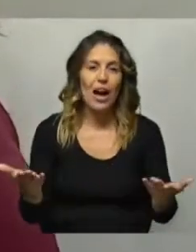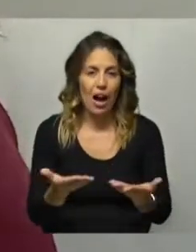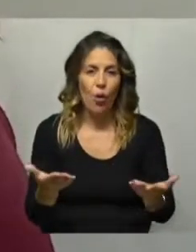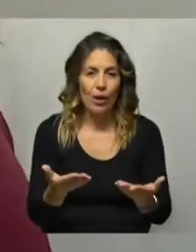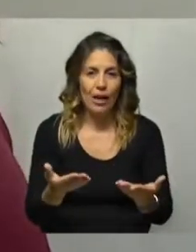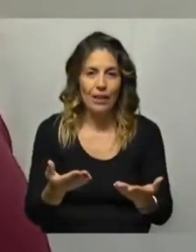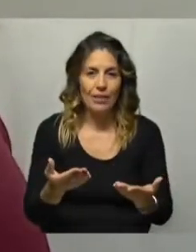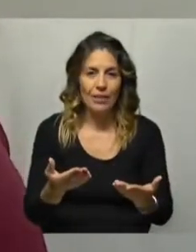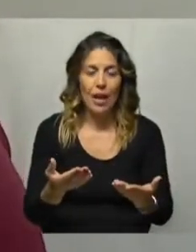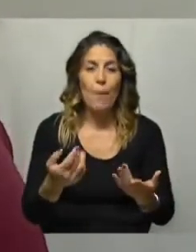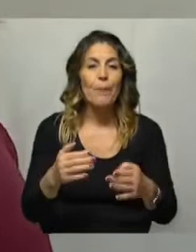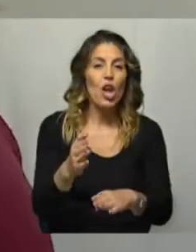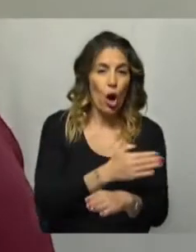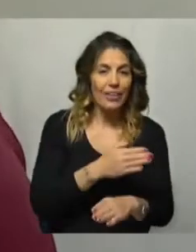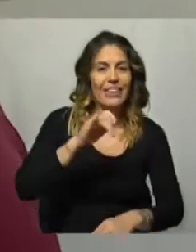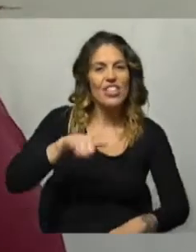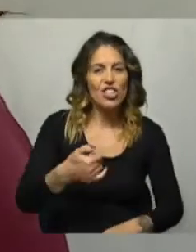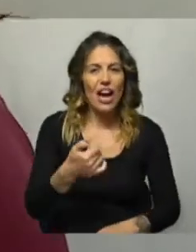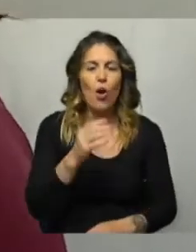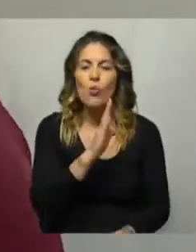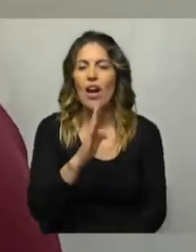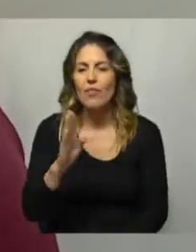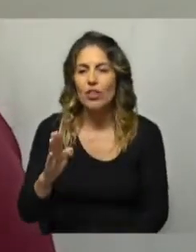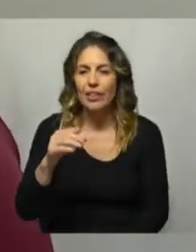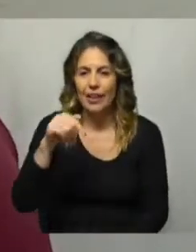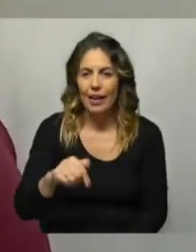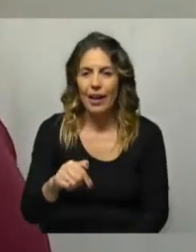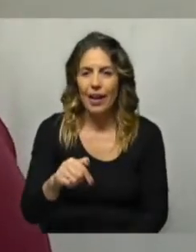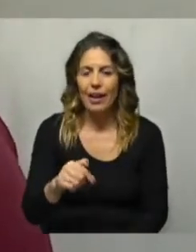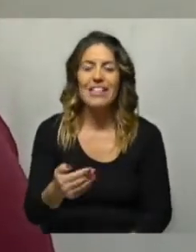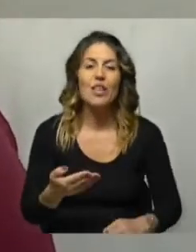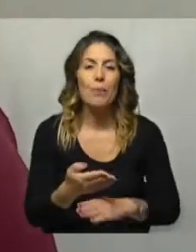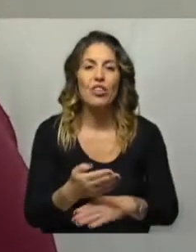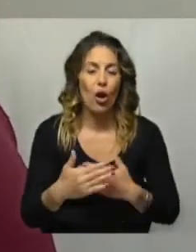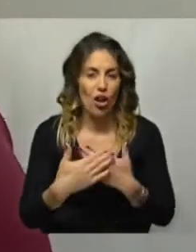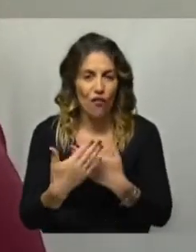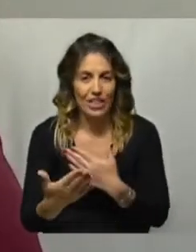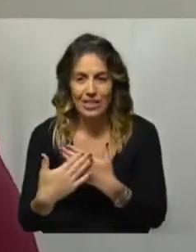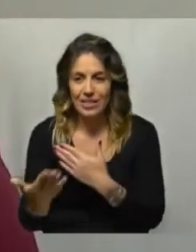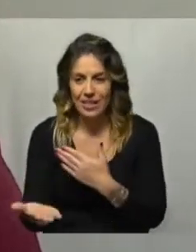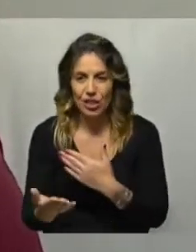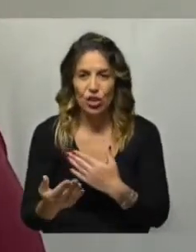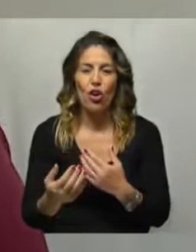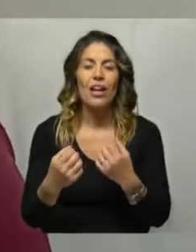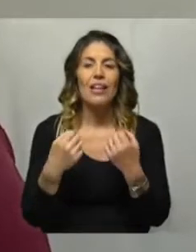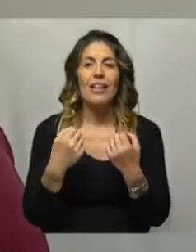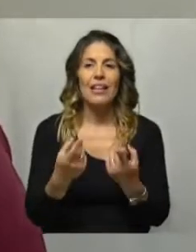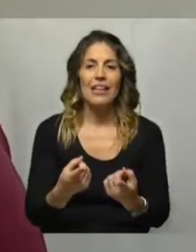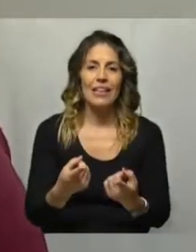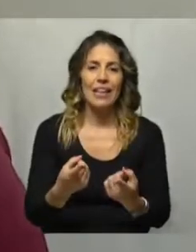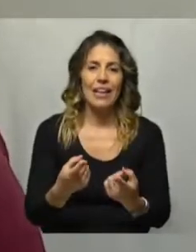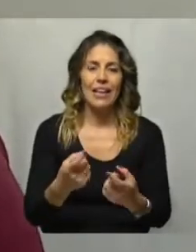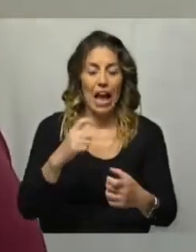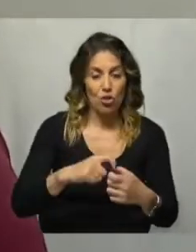Central. Pero antes de eso ya teníamos una biblioteca que se le pidió a los vecinos aportes a gremios,